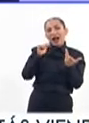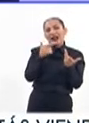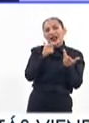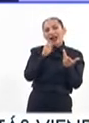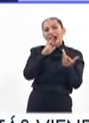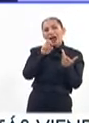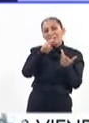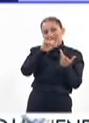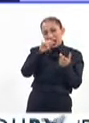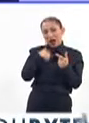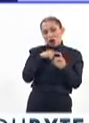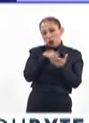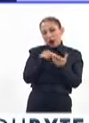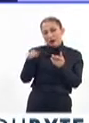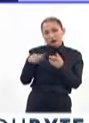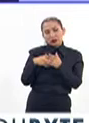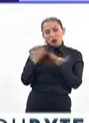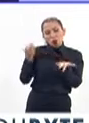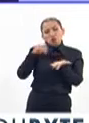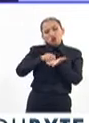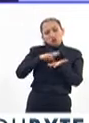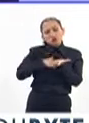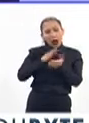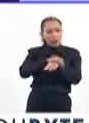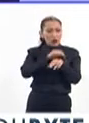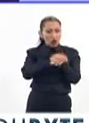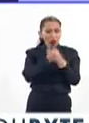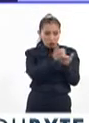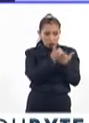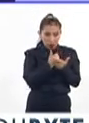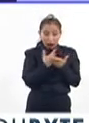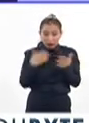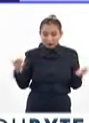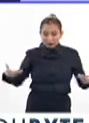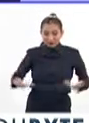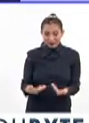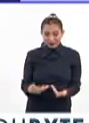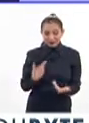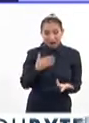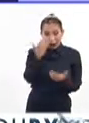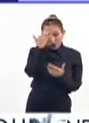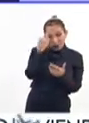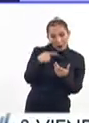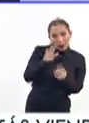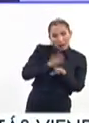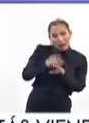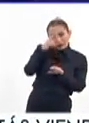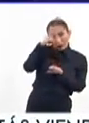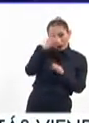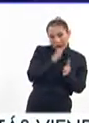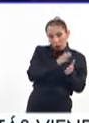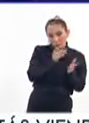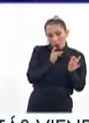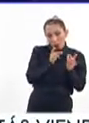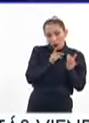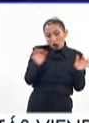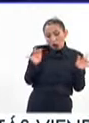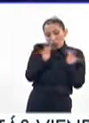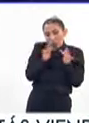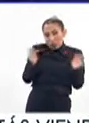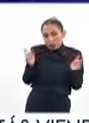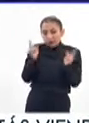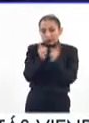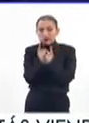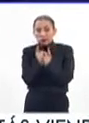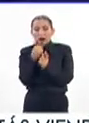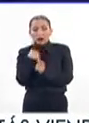Algarabía. Y sí, nos citamos a través de un amigo y ya nos conocíamos, pero fue como más fácil ese puente que se había perdido.